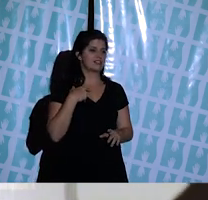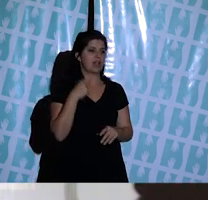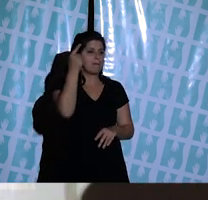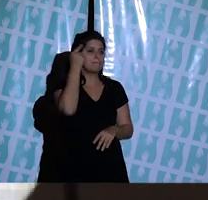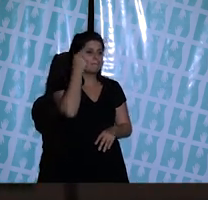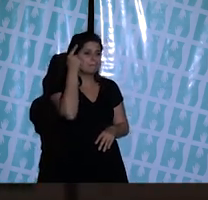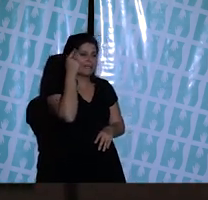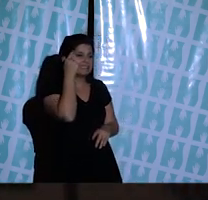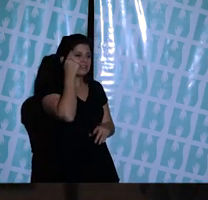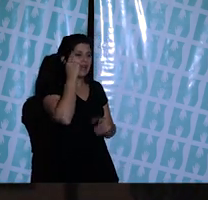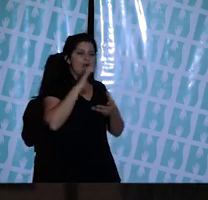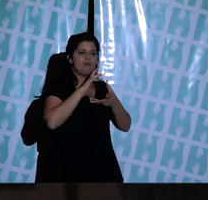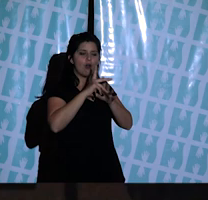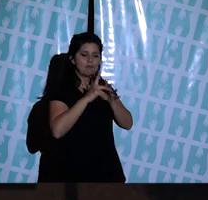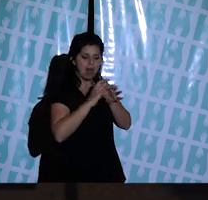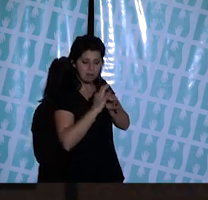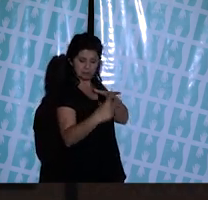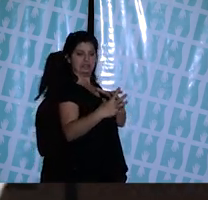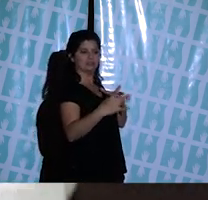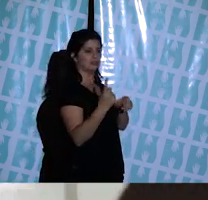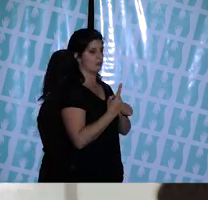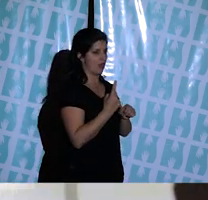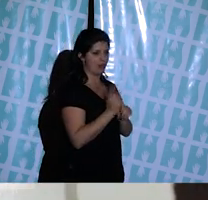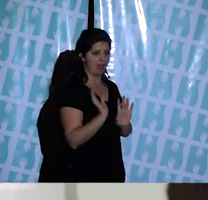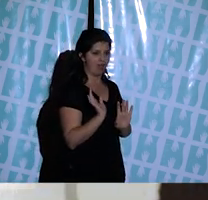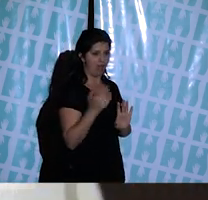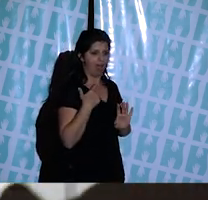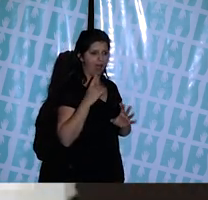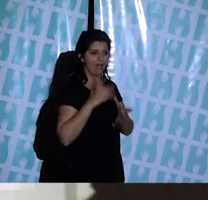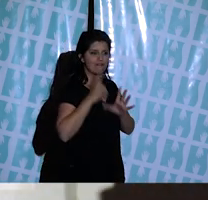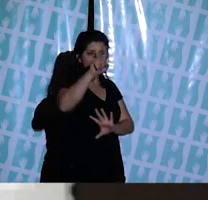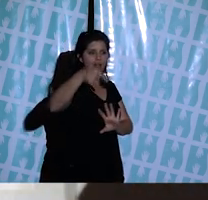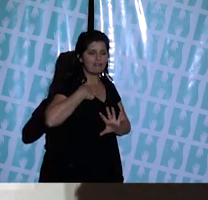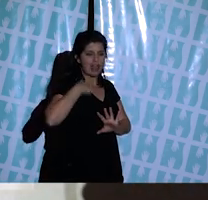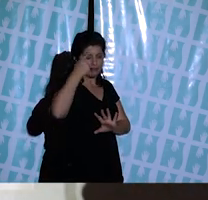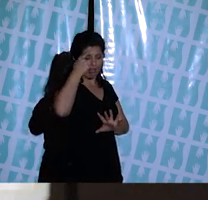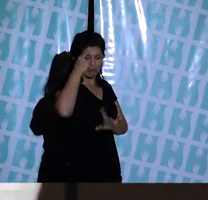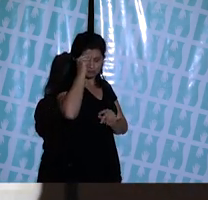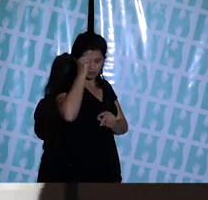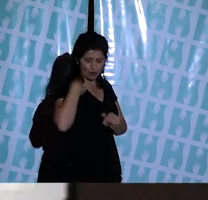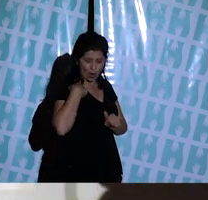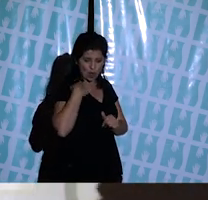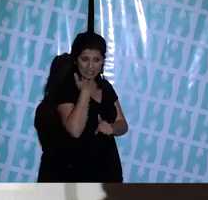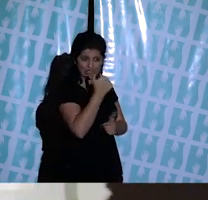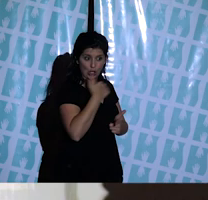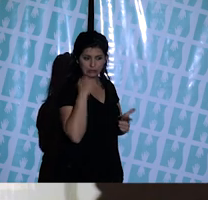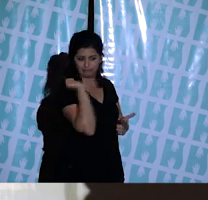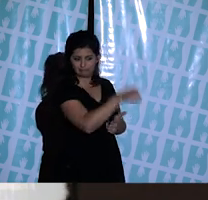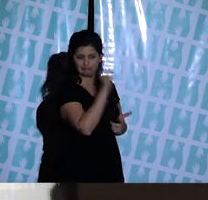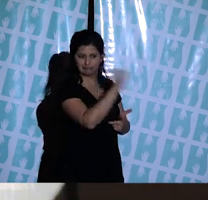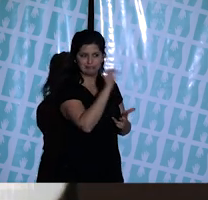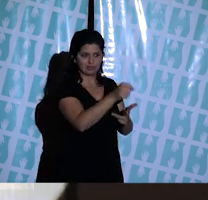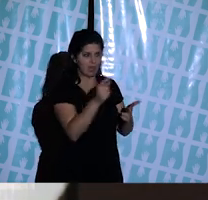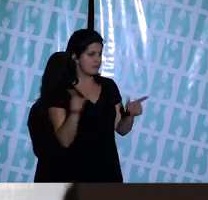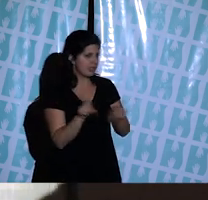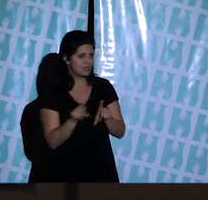de alguna manera, hacen que uno tenga dolor de cabeza, no le preste atención a los hijos, como le pasa a un adicto, es